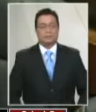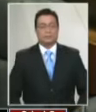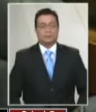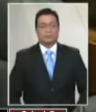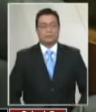Chile